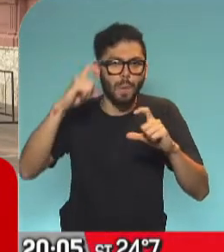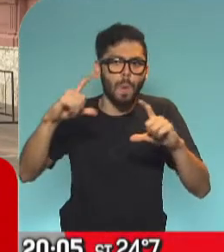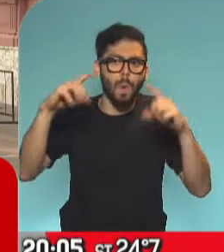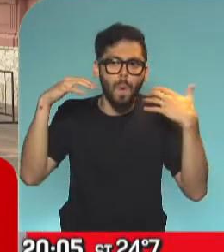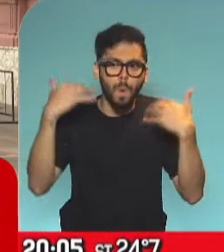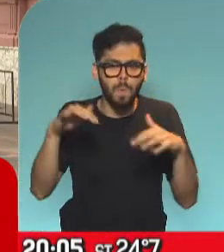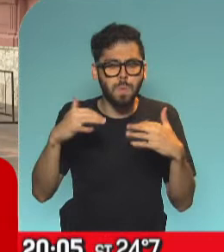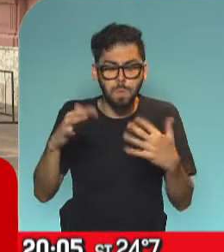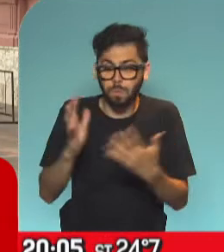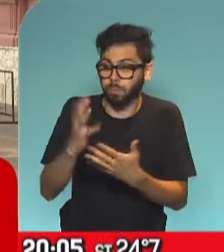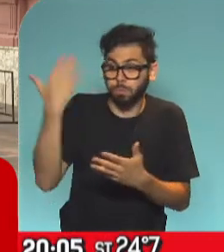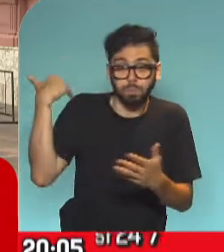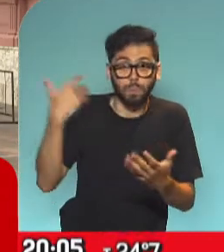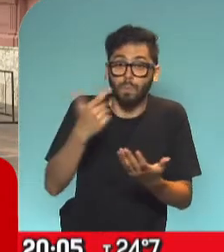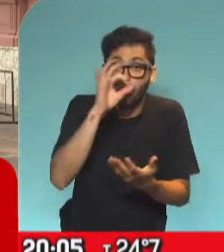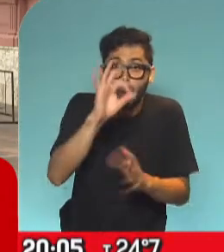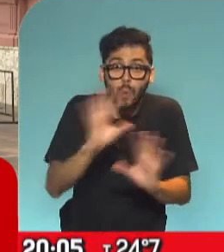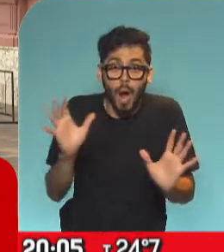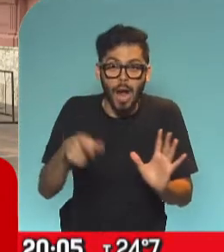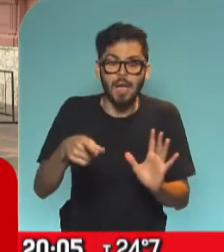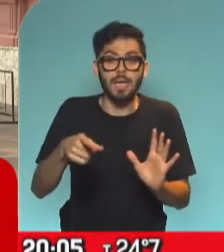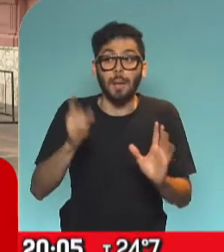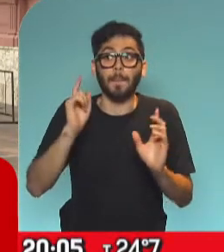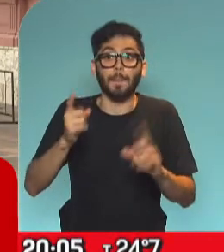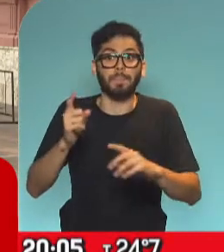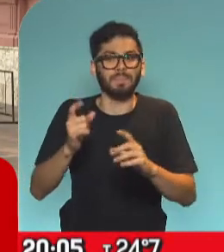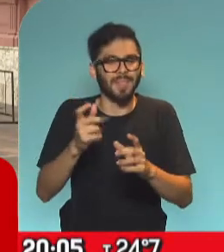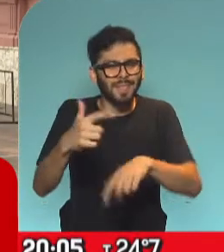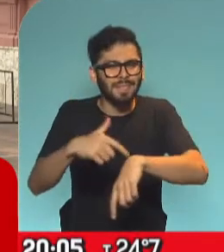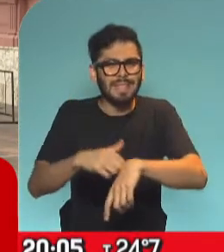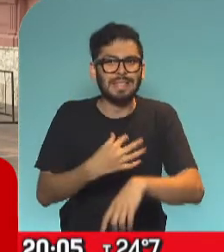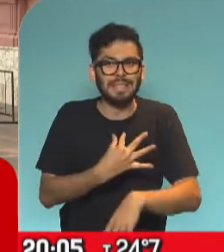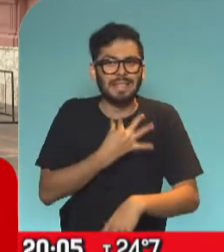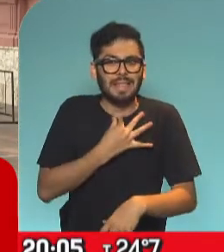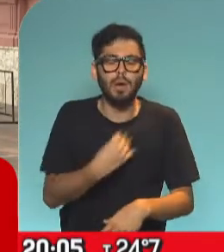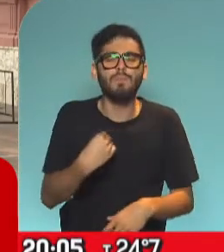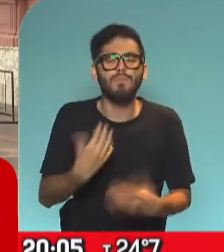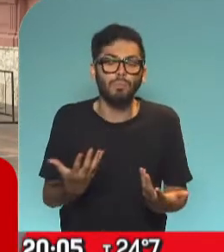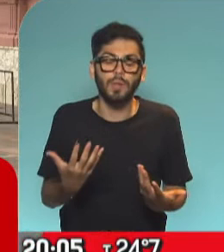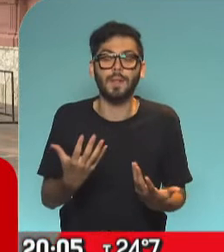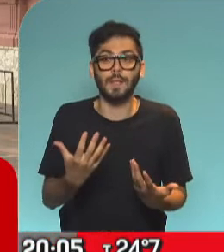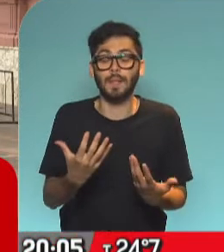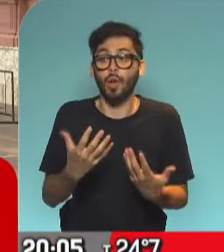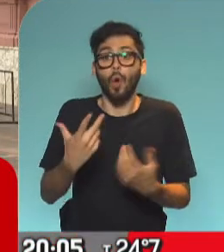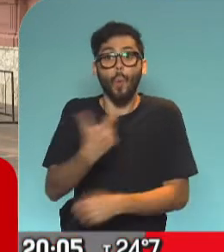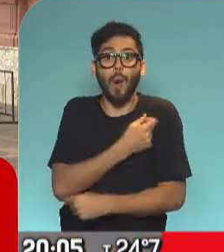es algo nunca hecho y que además, decíamos, contrarreloj, porque si bien todavía no hay una vacuna